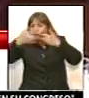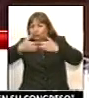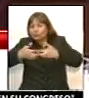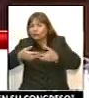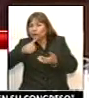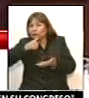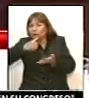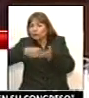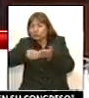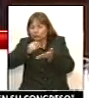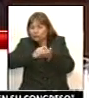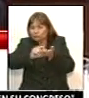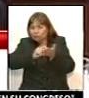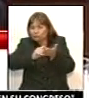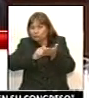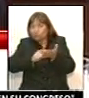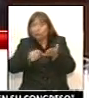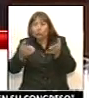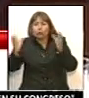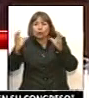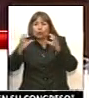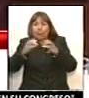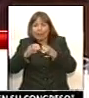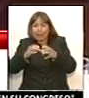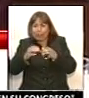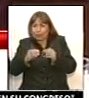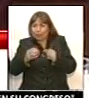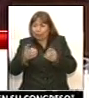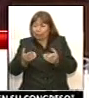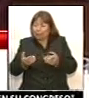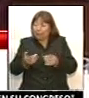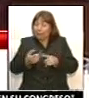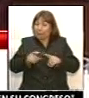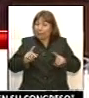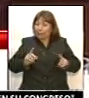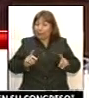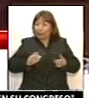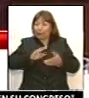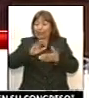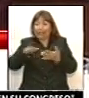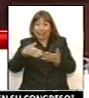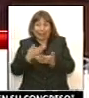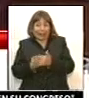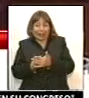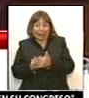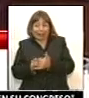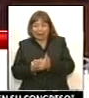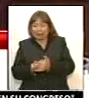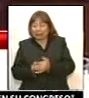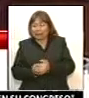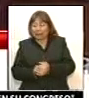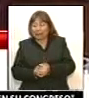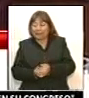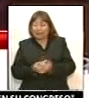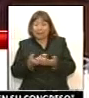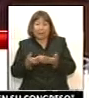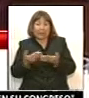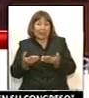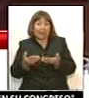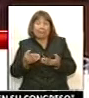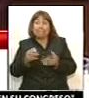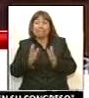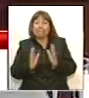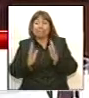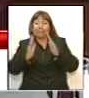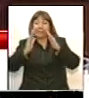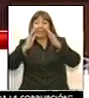cartas, como que son convenios. Pero para, en general, yo creo que lo que se llama la famosa pirámide